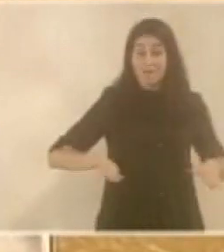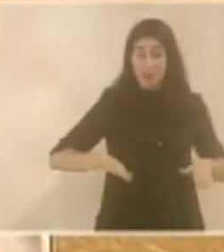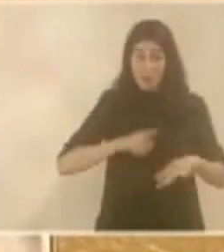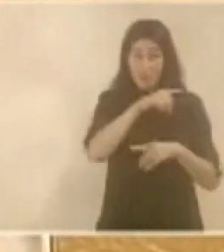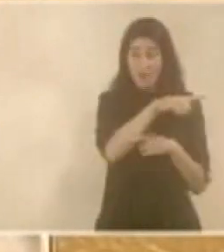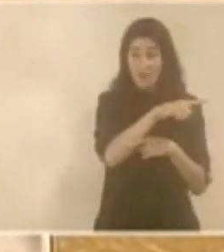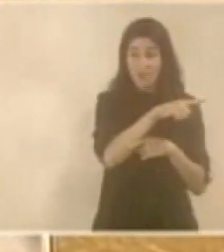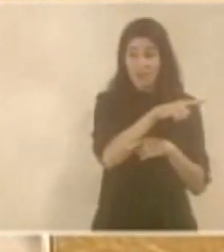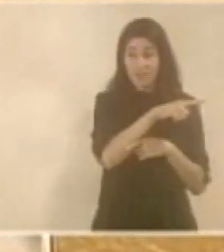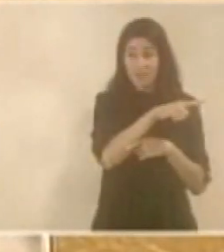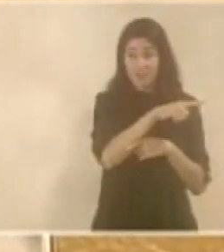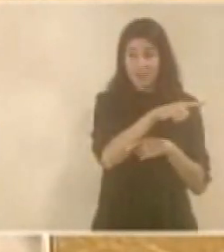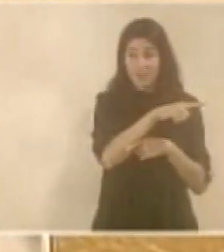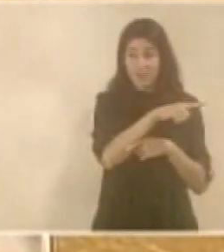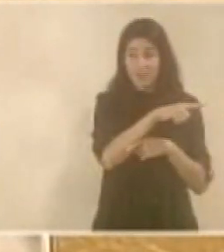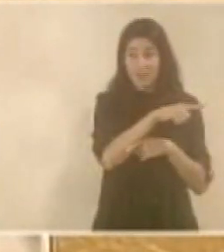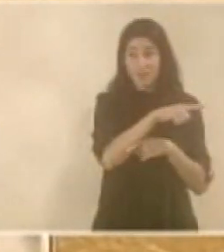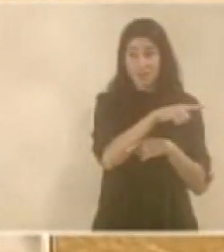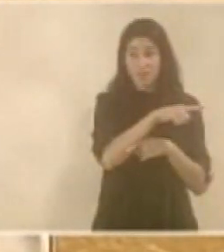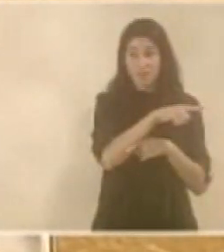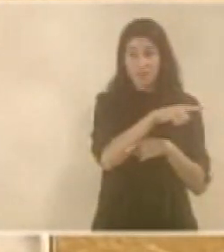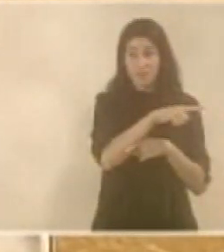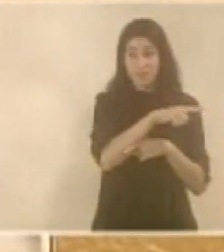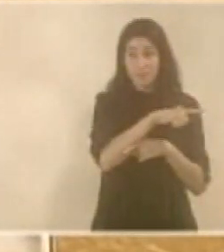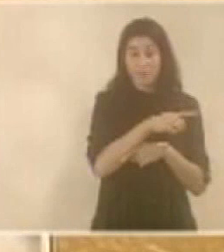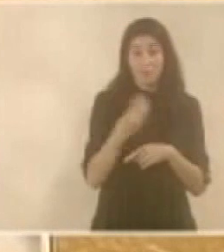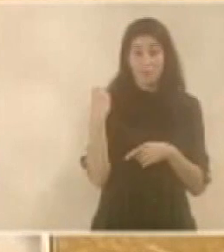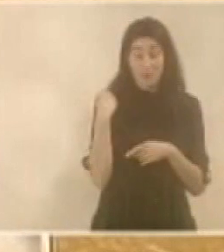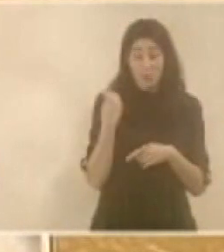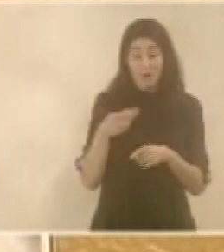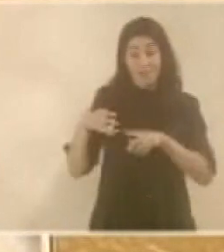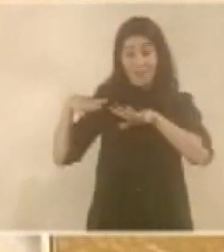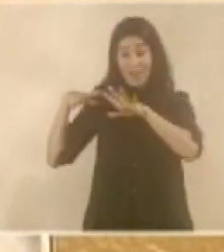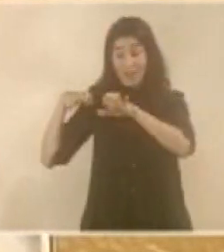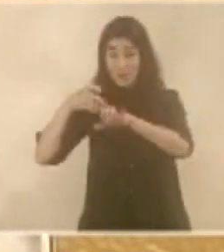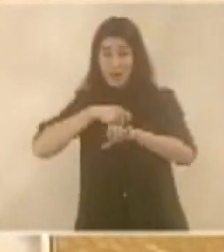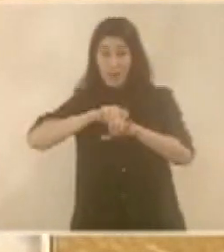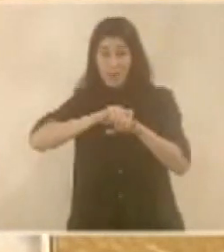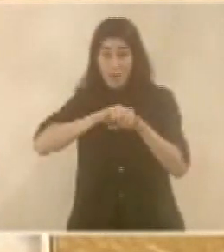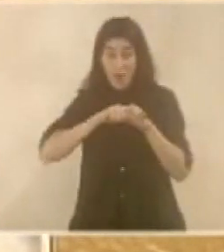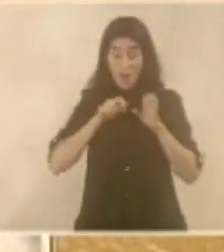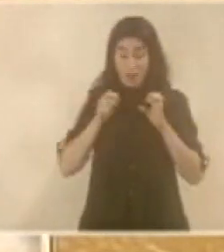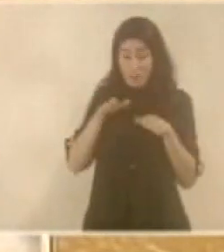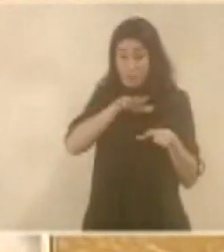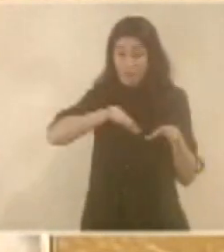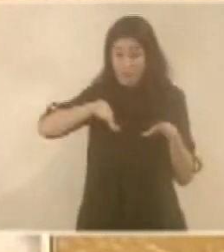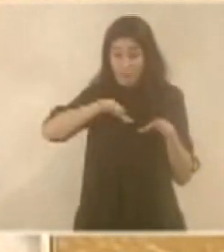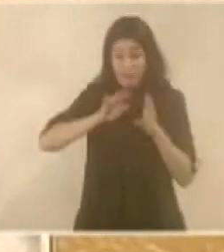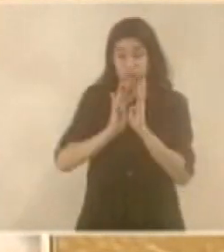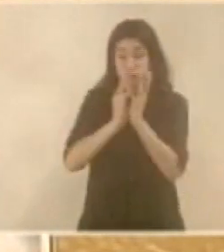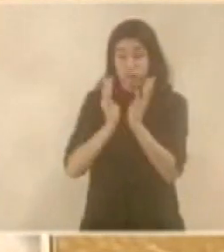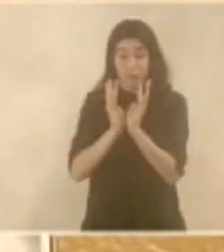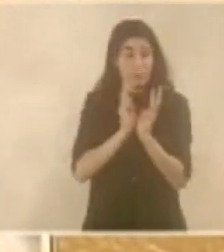Argentina acorralaron en los Andes centrales a nuestras últimas tropas y fuimos derrotados definitivamente en la batalla de Ayacucho el